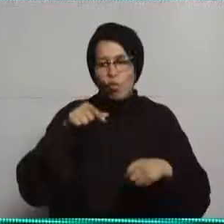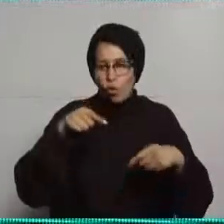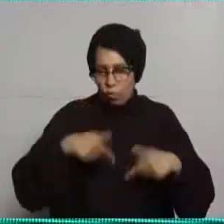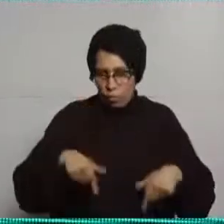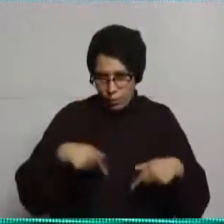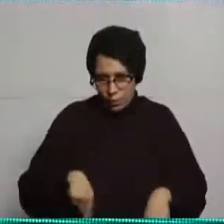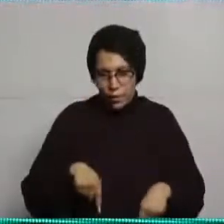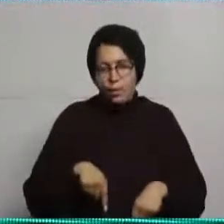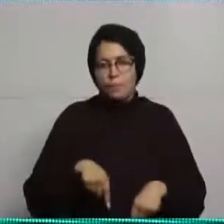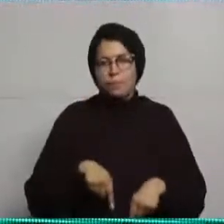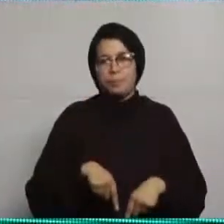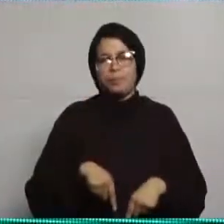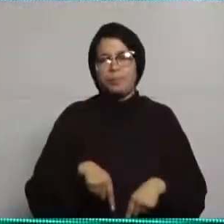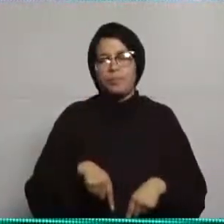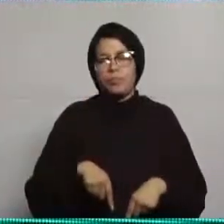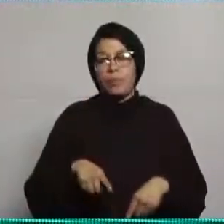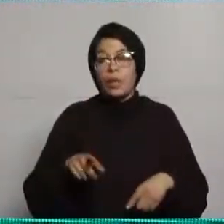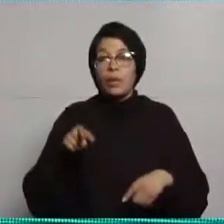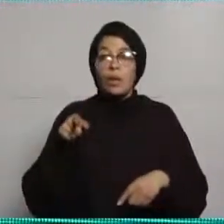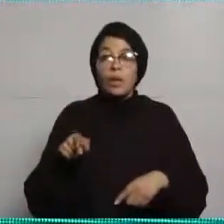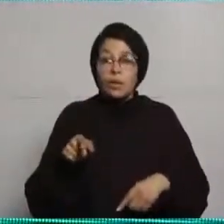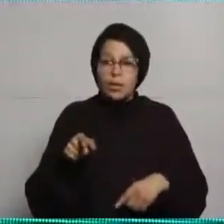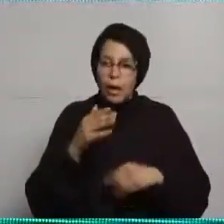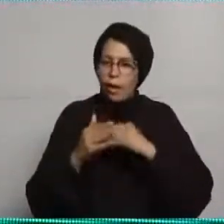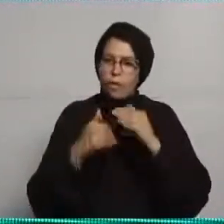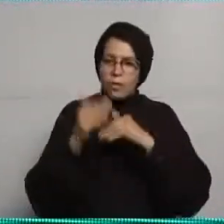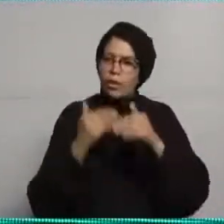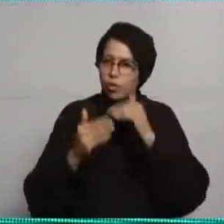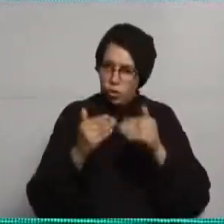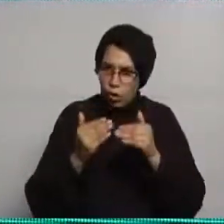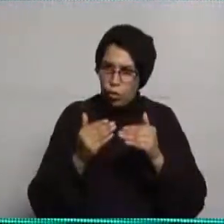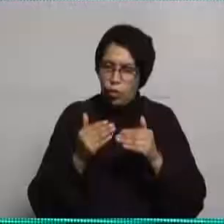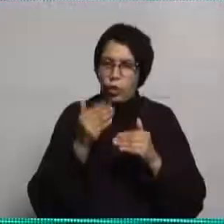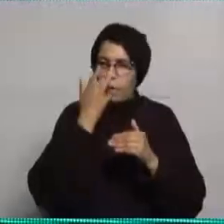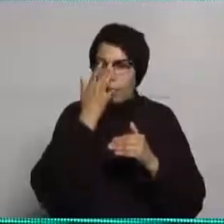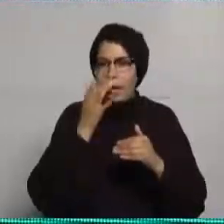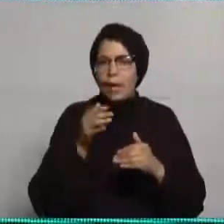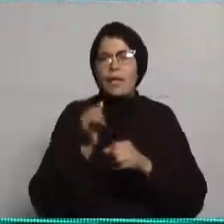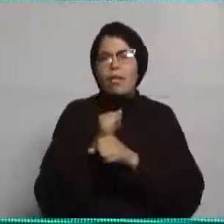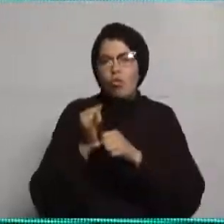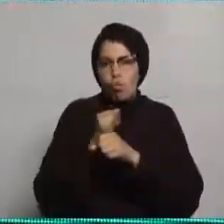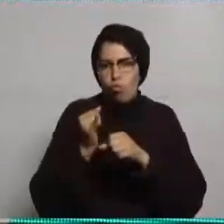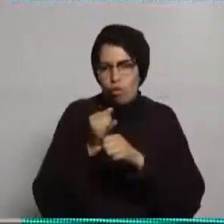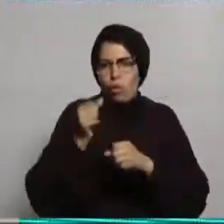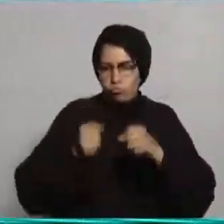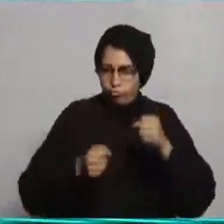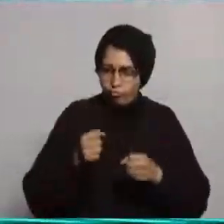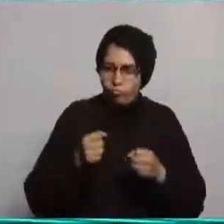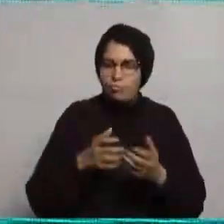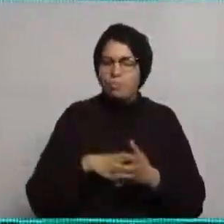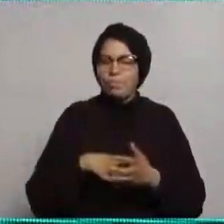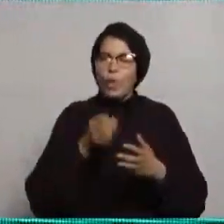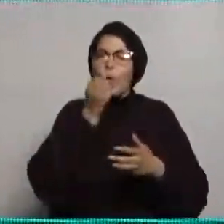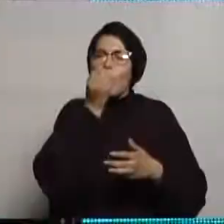de Montevideo Lab, que bueno, que han tenido parte importante en este surgimiento de Acá Estamos hoy. Sí, bueno, buenas tardes, muchas gracias por